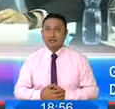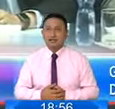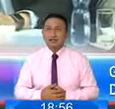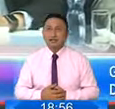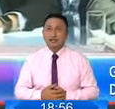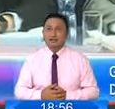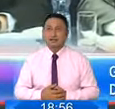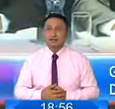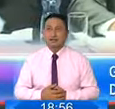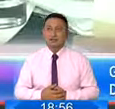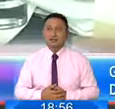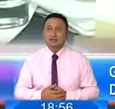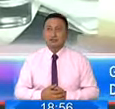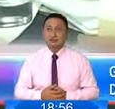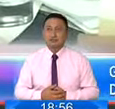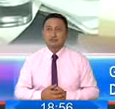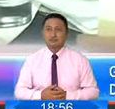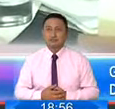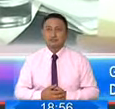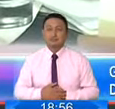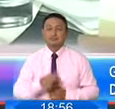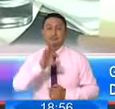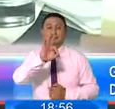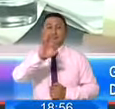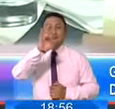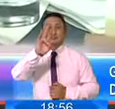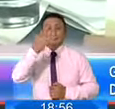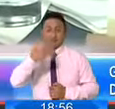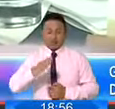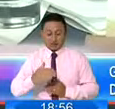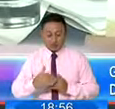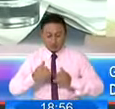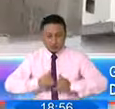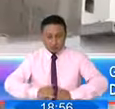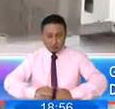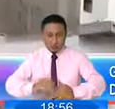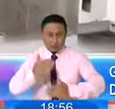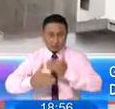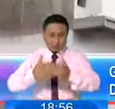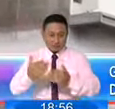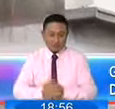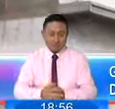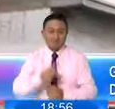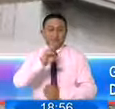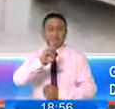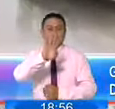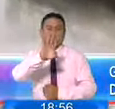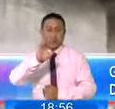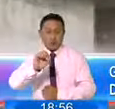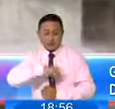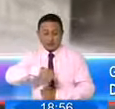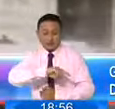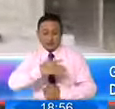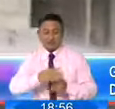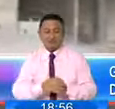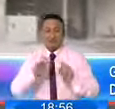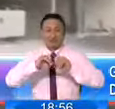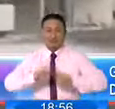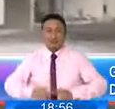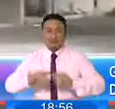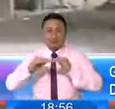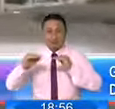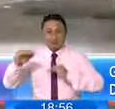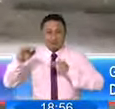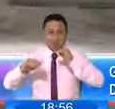Puesto General del Estado, de las cuales 97 avanzan de acuerdo a lo programado y 640 que presentan diferentes niveles